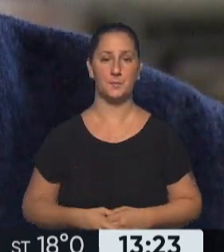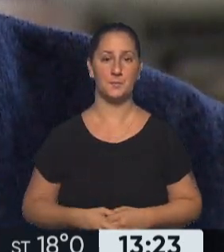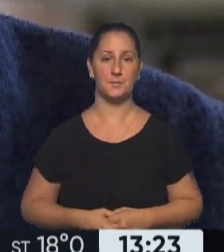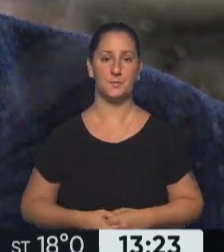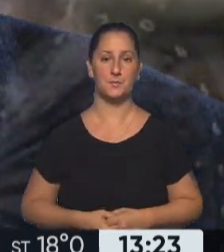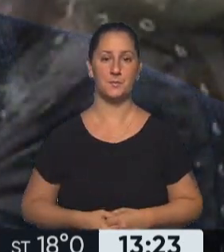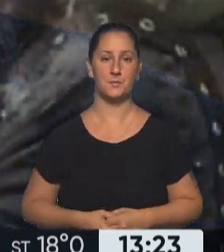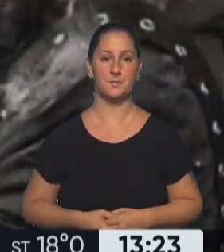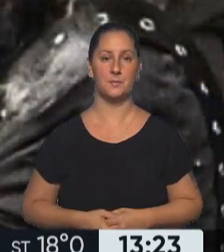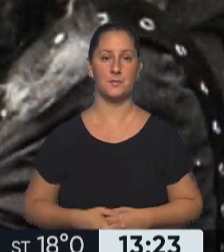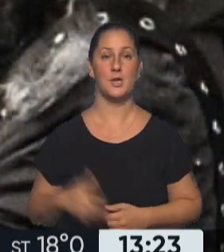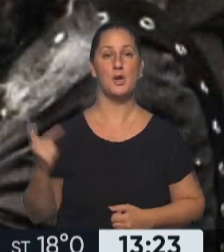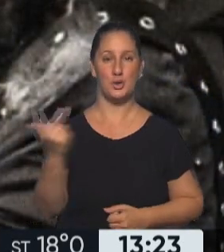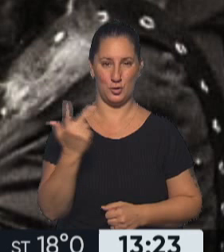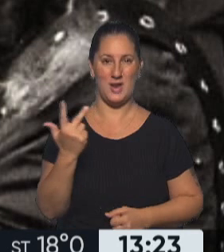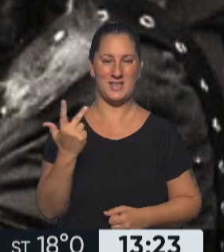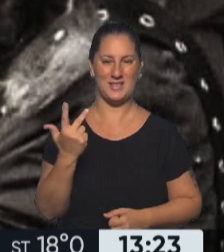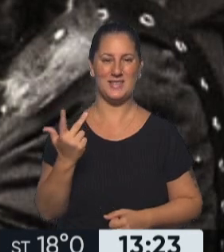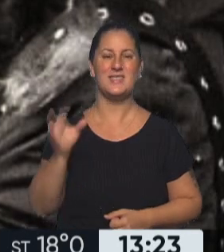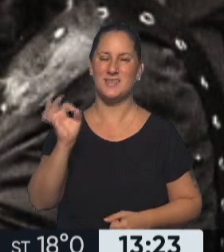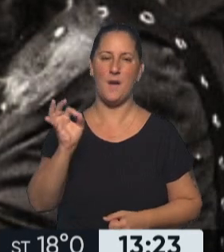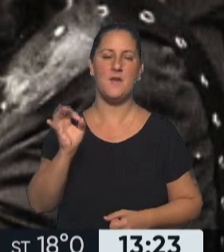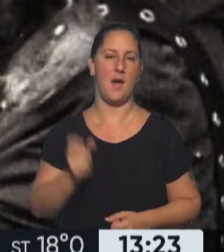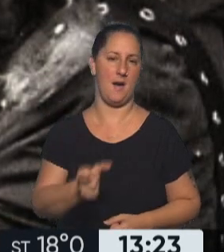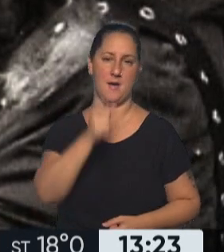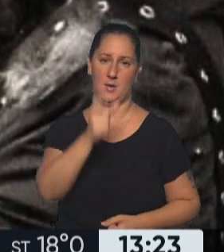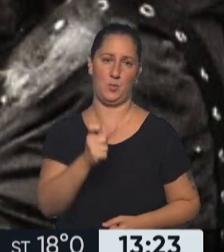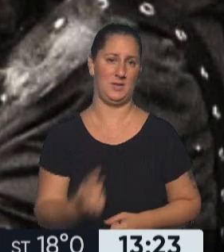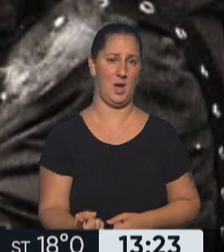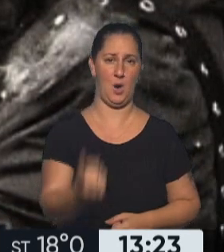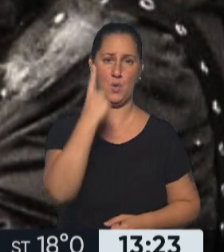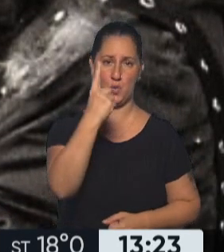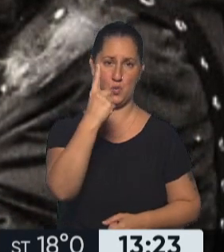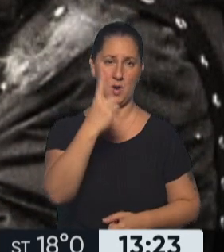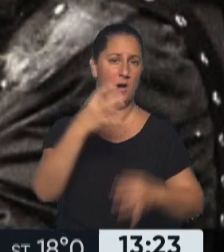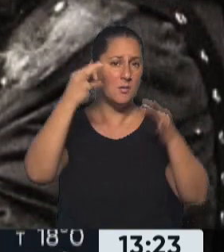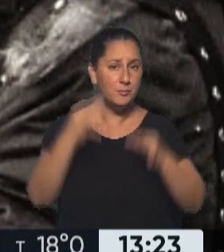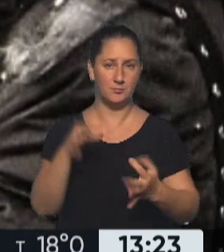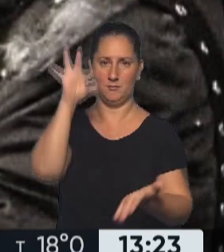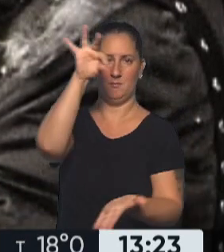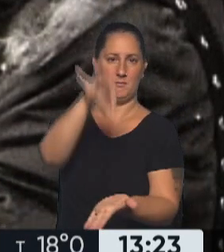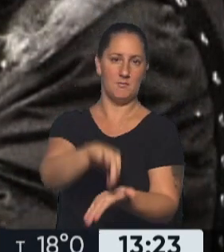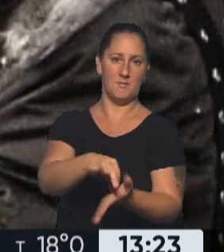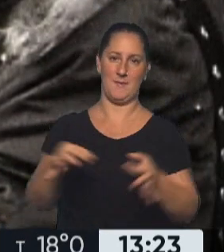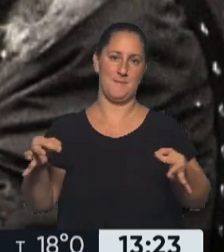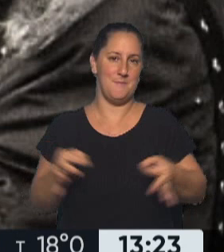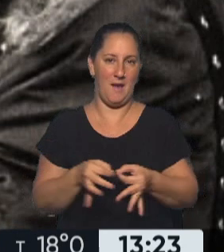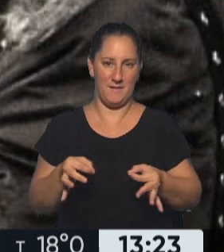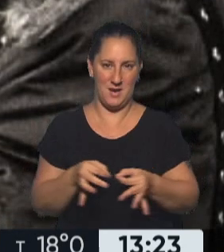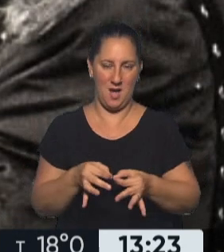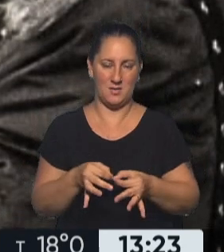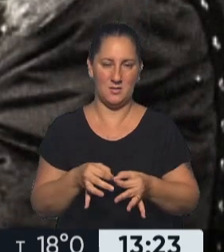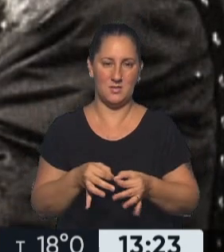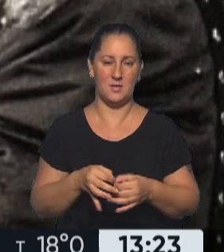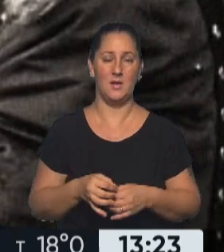Los tres sabían que la respuesta era una sola. El destino era Malvinas. Lo